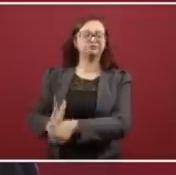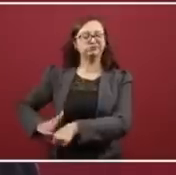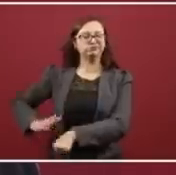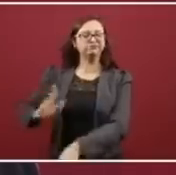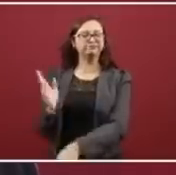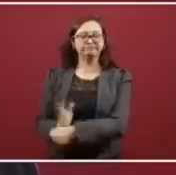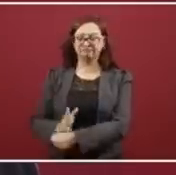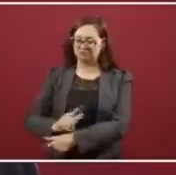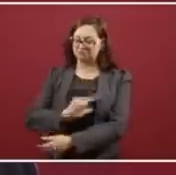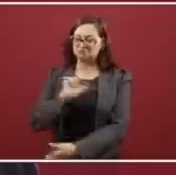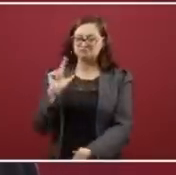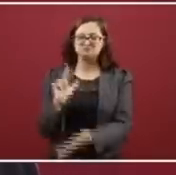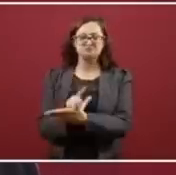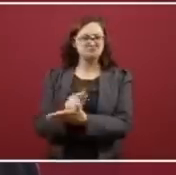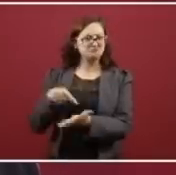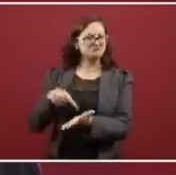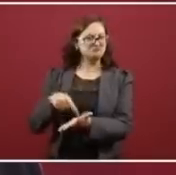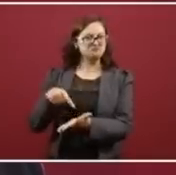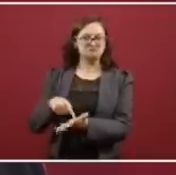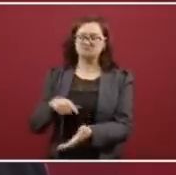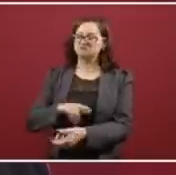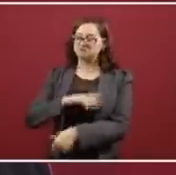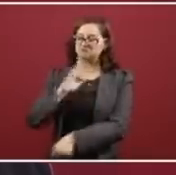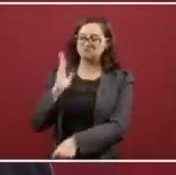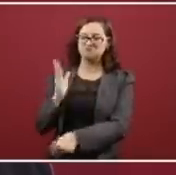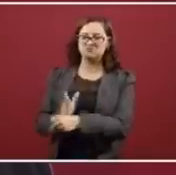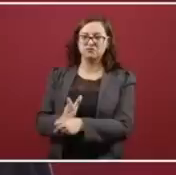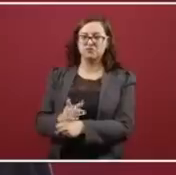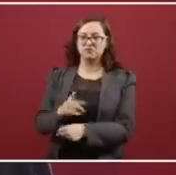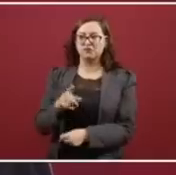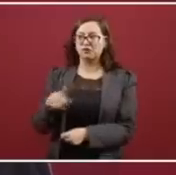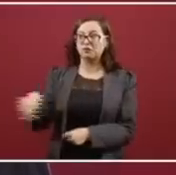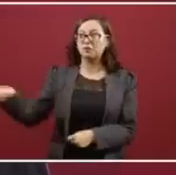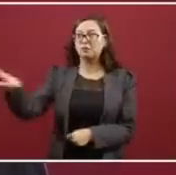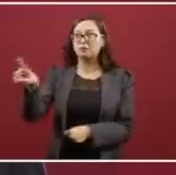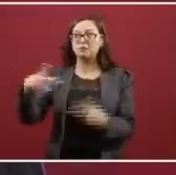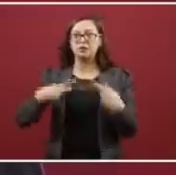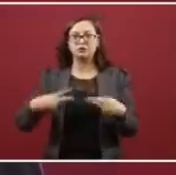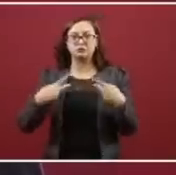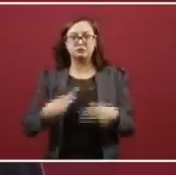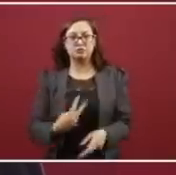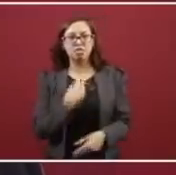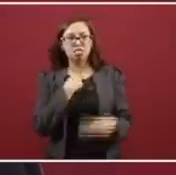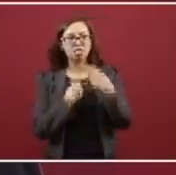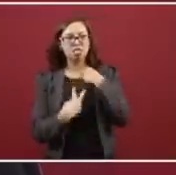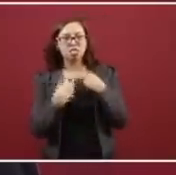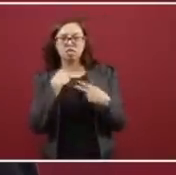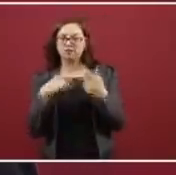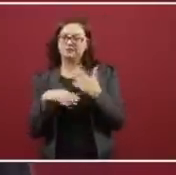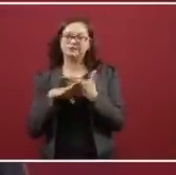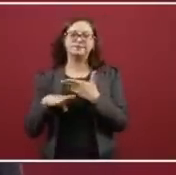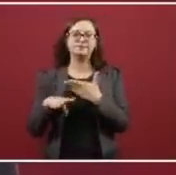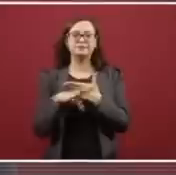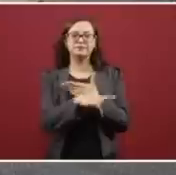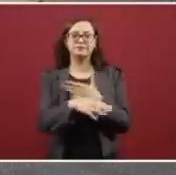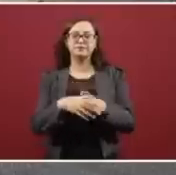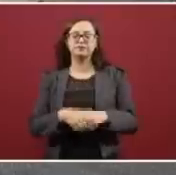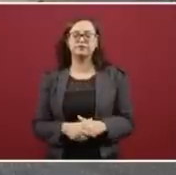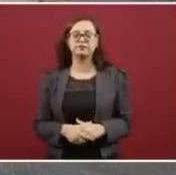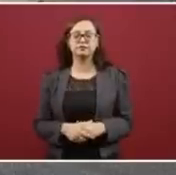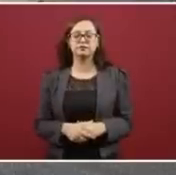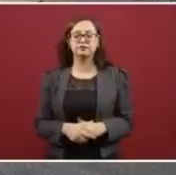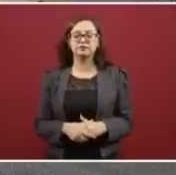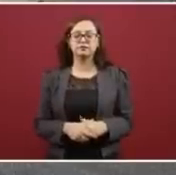que nos afecte a los consumidores como es